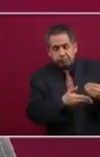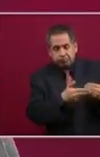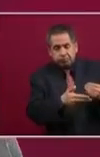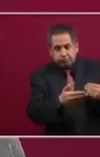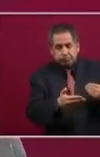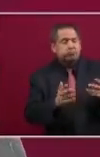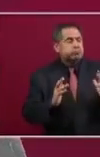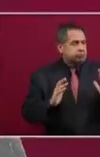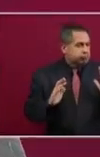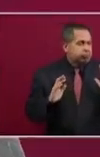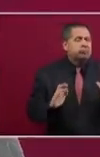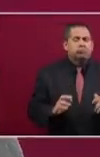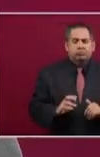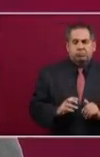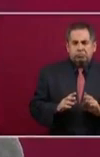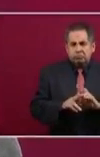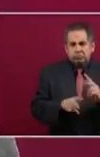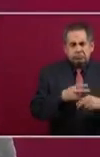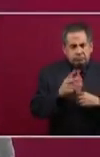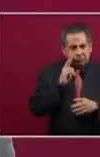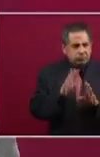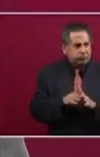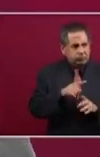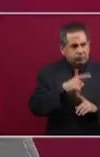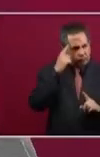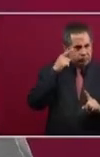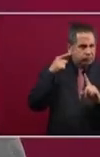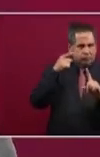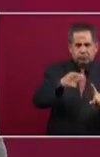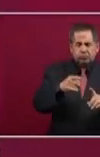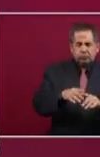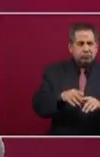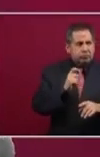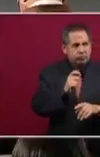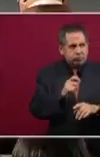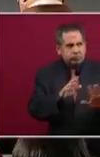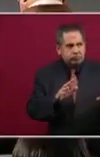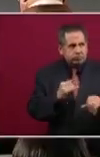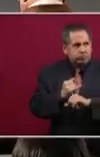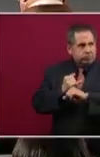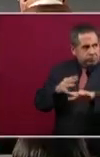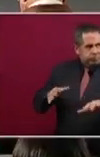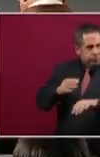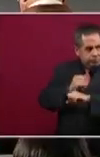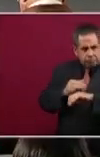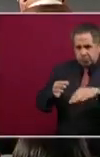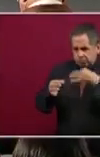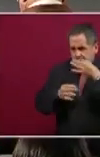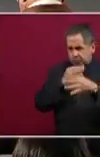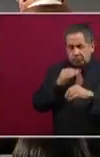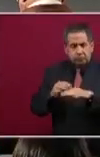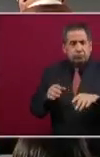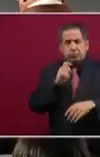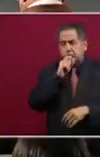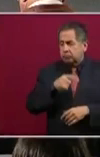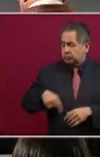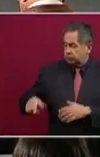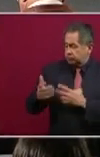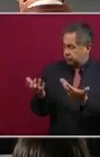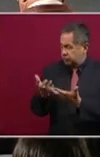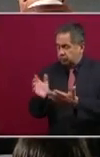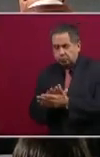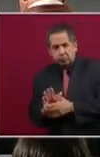porque al final de cuentas lo que sí deberíamos estar haciendo es no estar respondiendo nada más a esta lógica